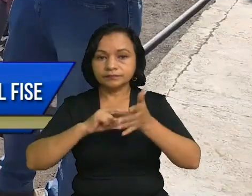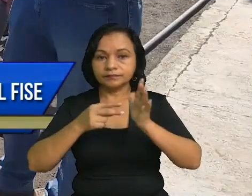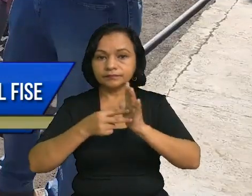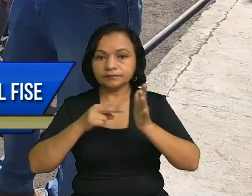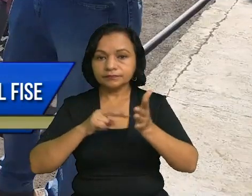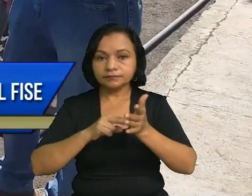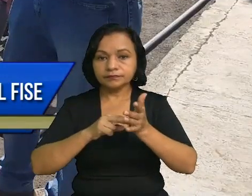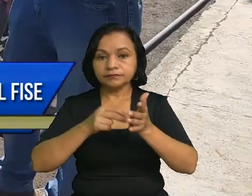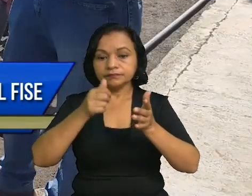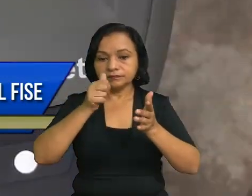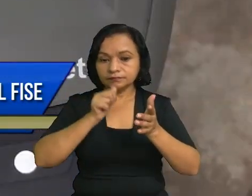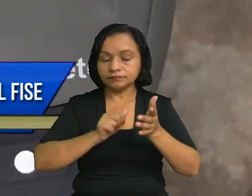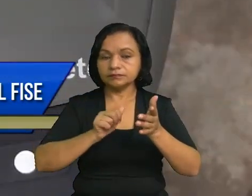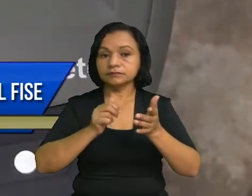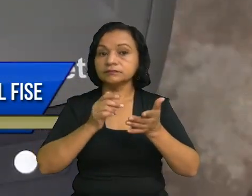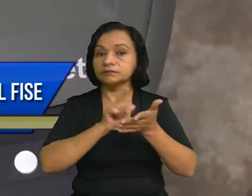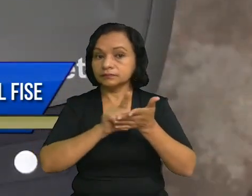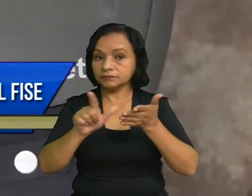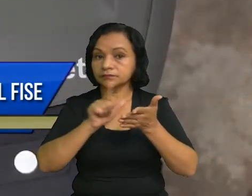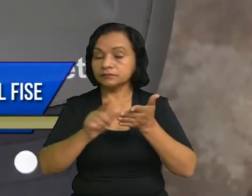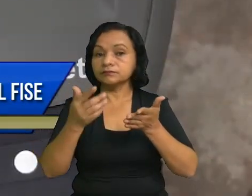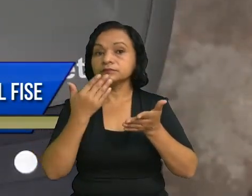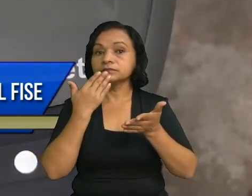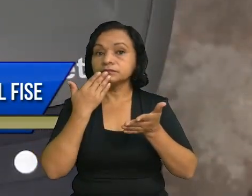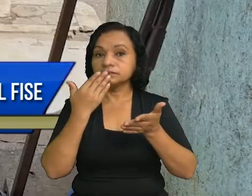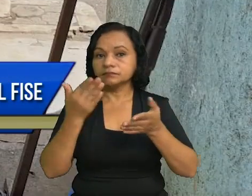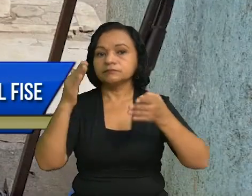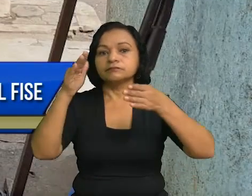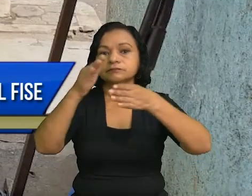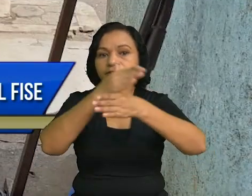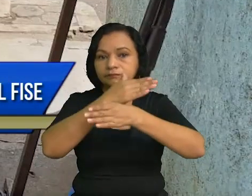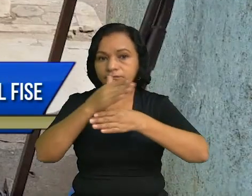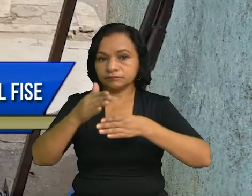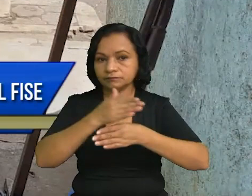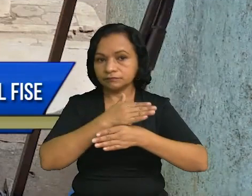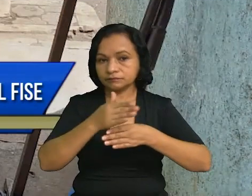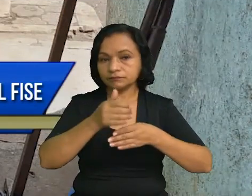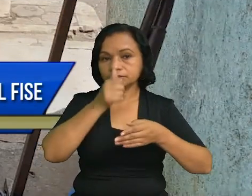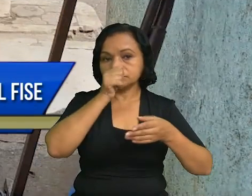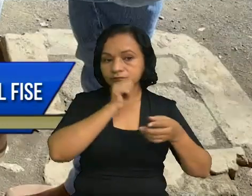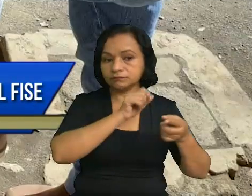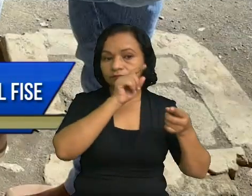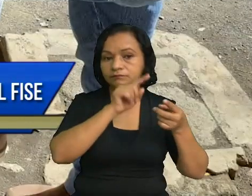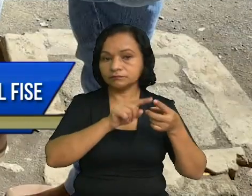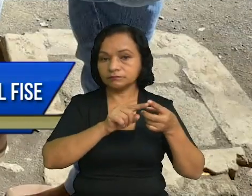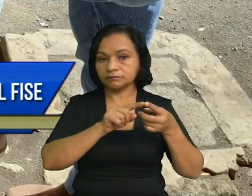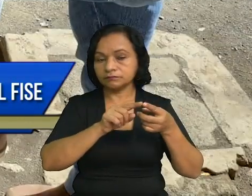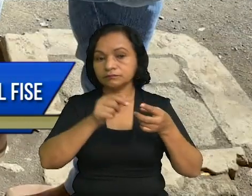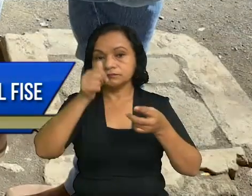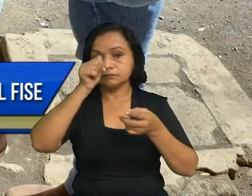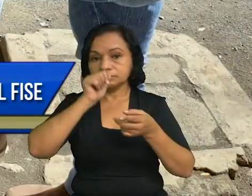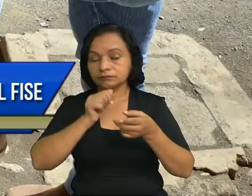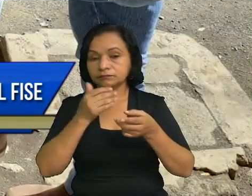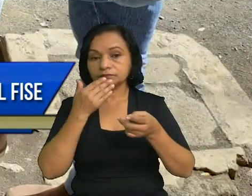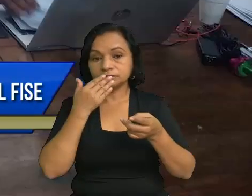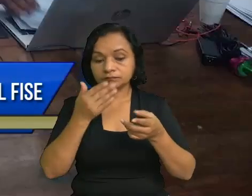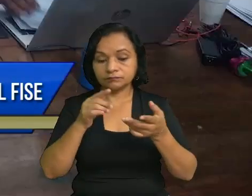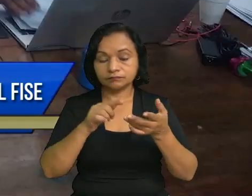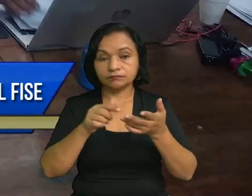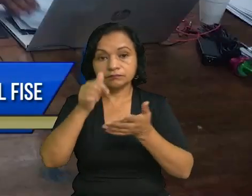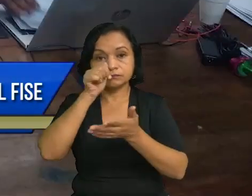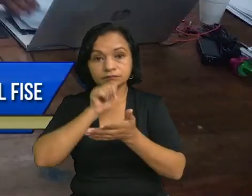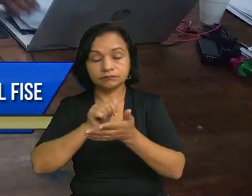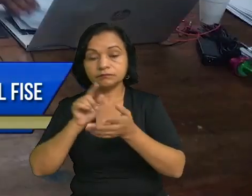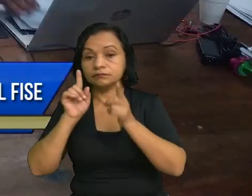tiene que ver con el agua segura hay diferencia entre el concepto agua entre el concepto agua potable y el concepto a